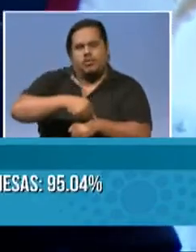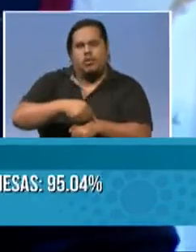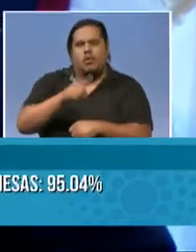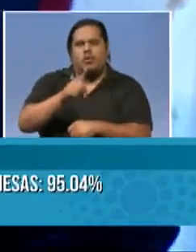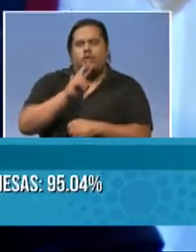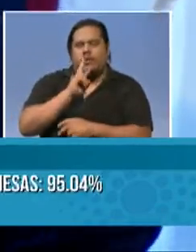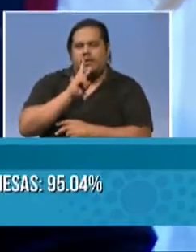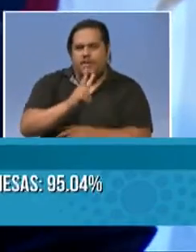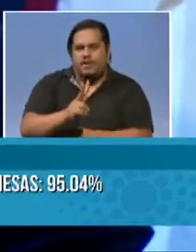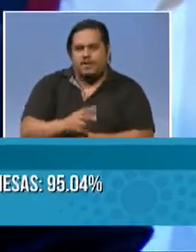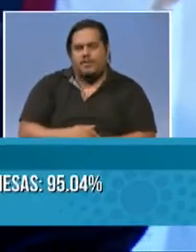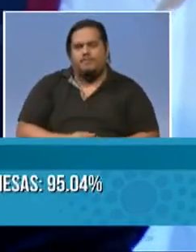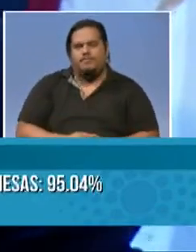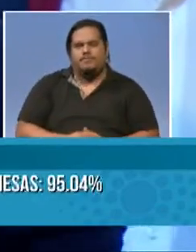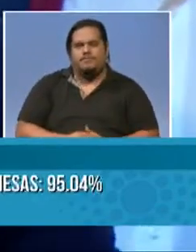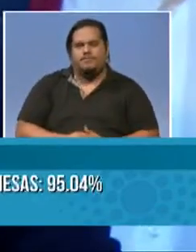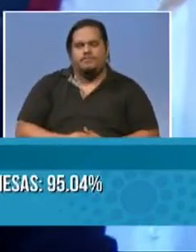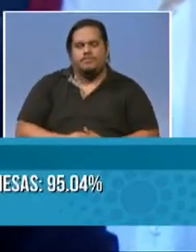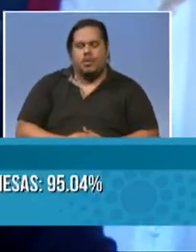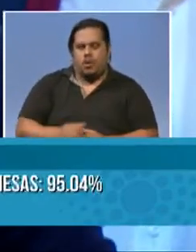realidad.